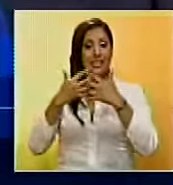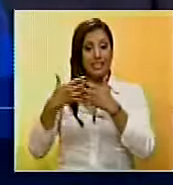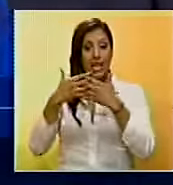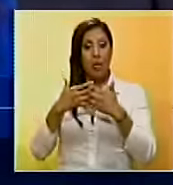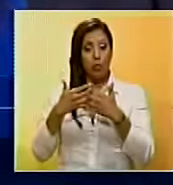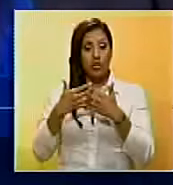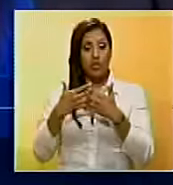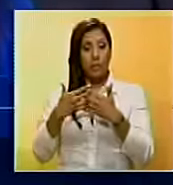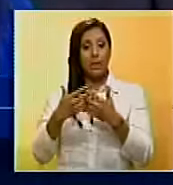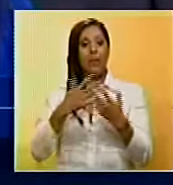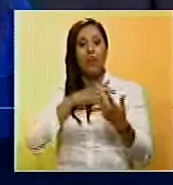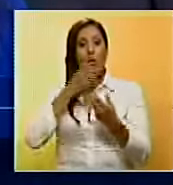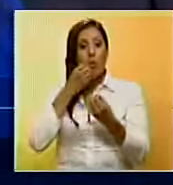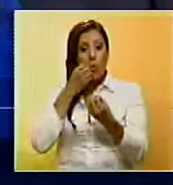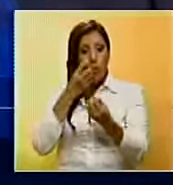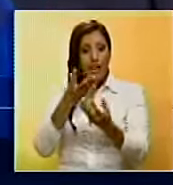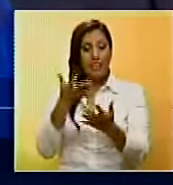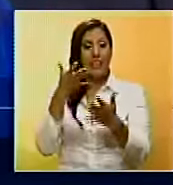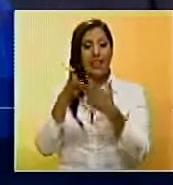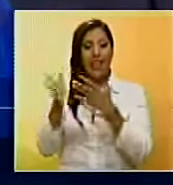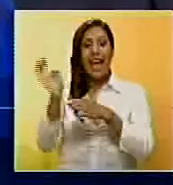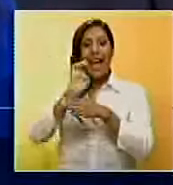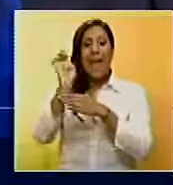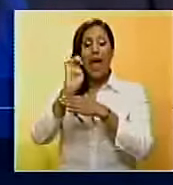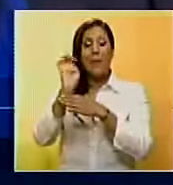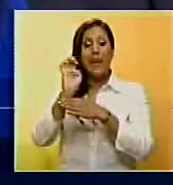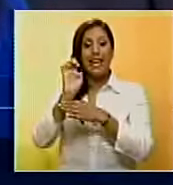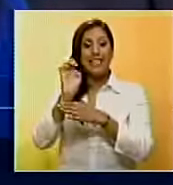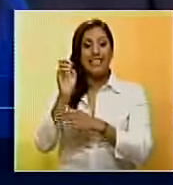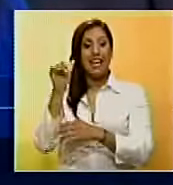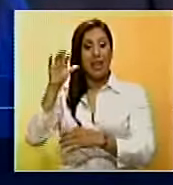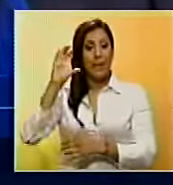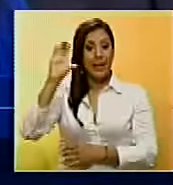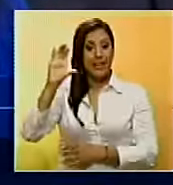Unidos, declarando en consecuencia una emergencia nacional.